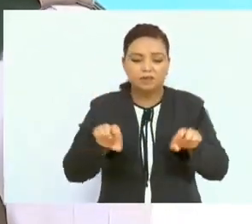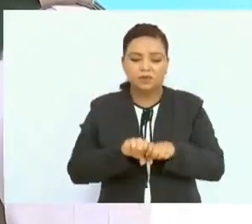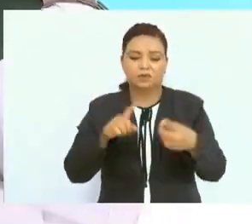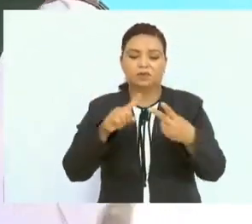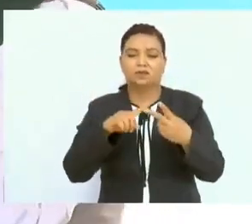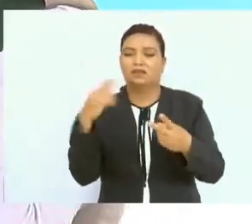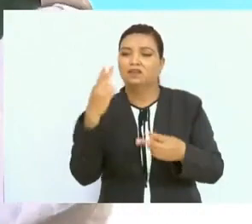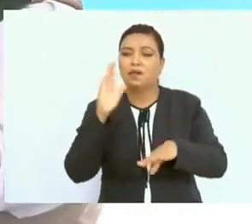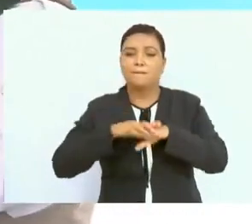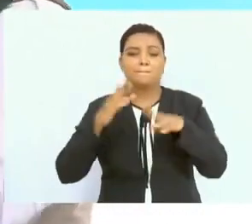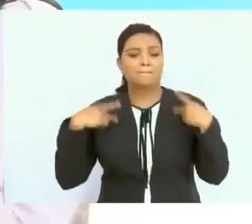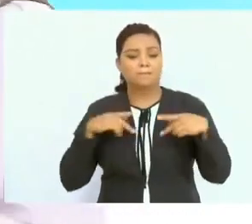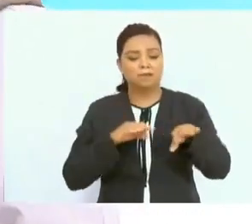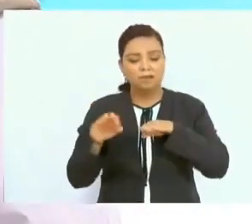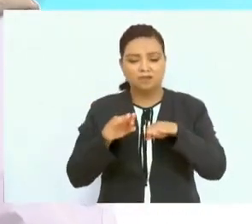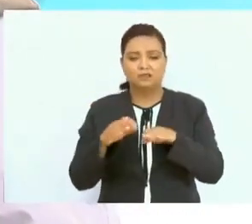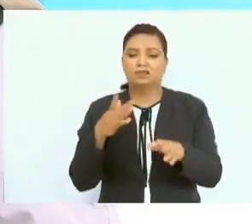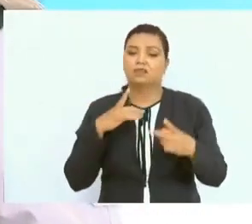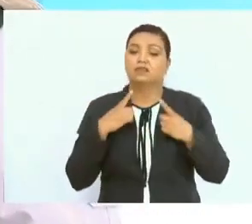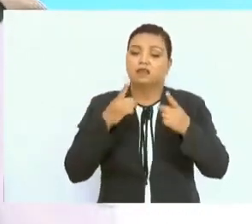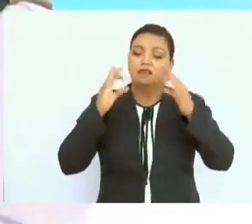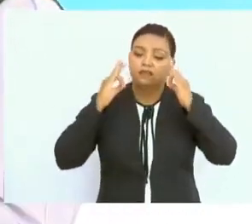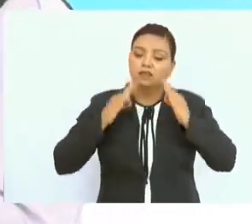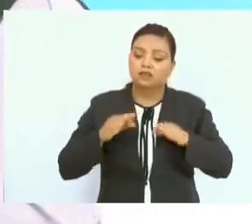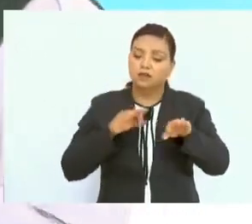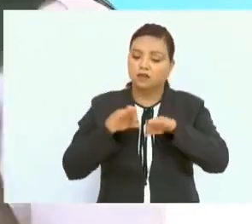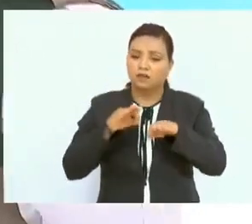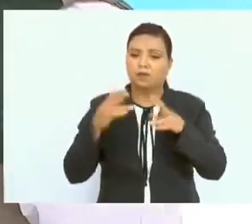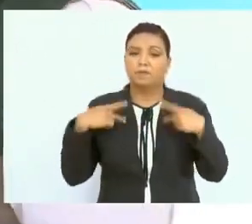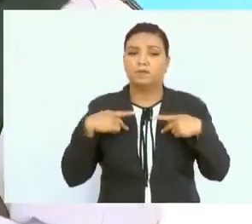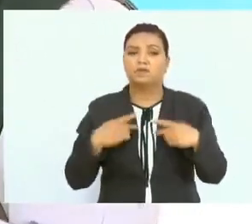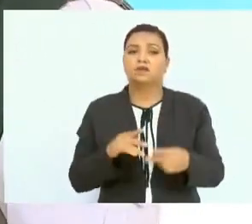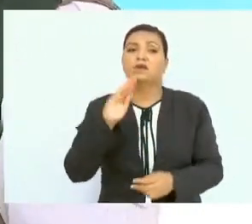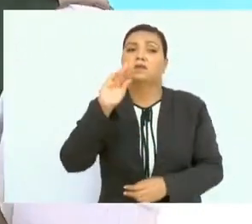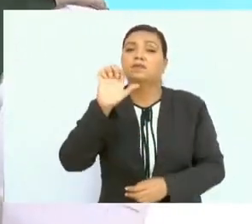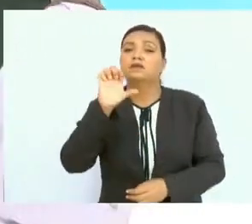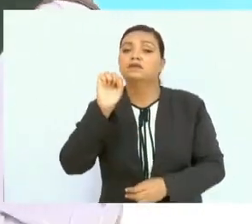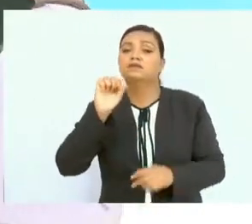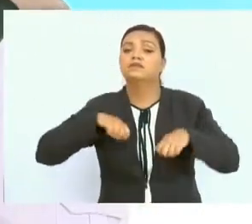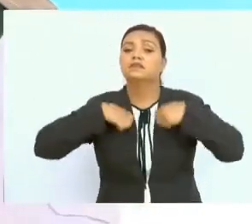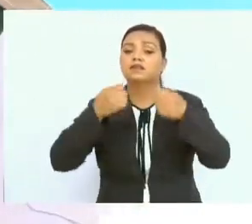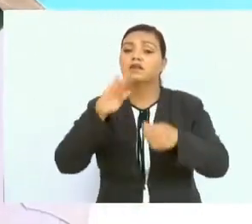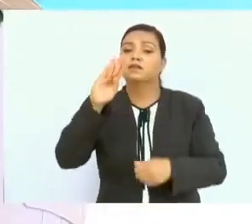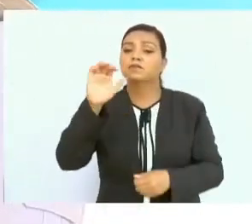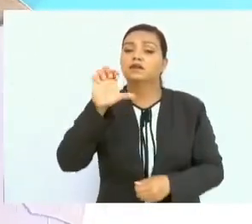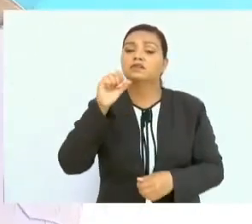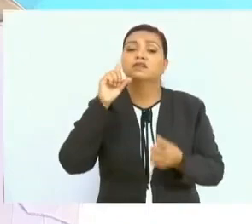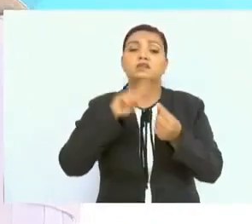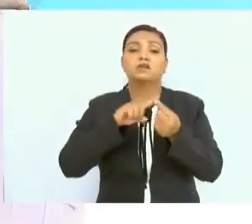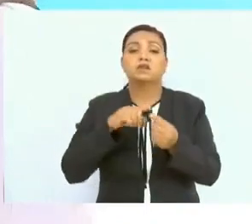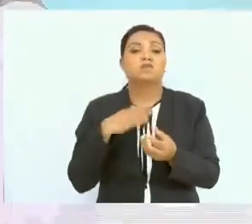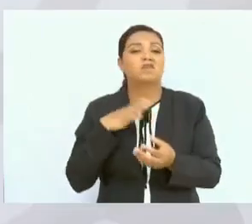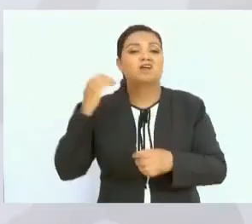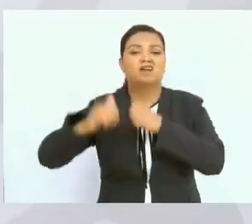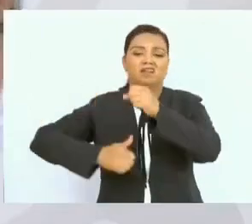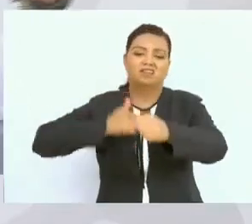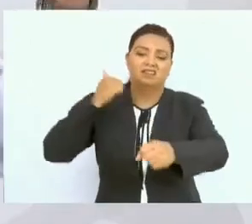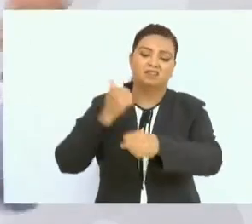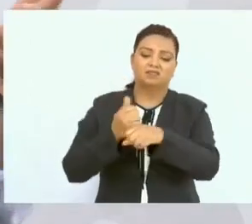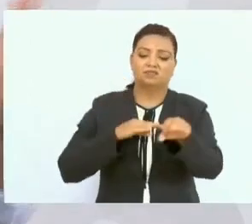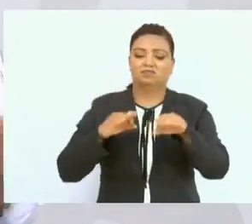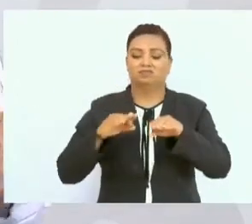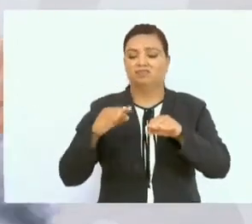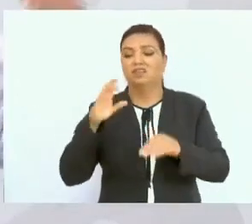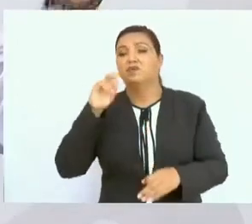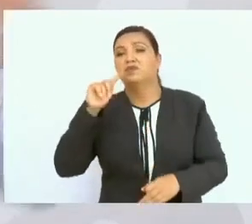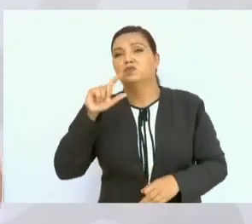lo más importante, de darle certeza laboral al personal, basificar a quienes llevan años como eventuales. Trabajadores